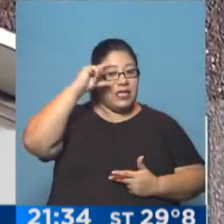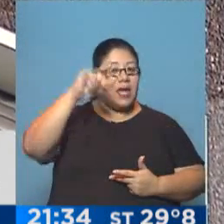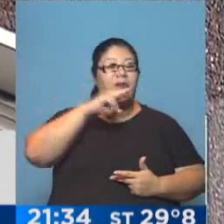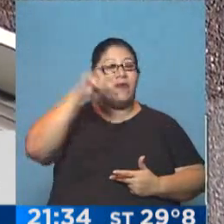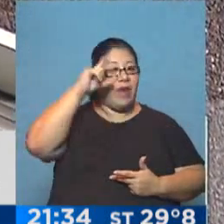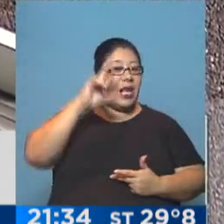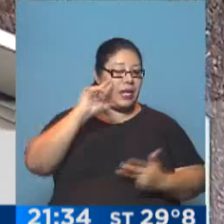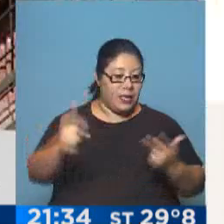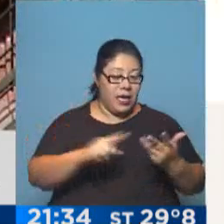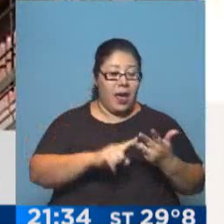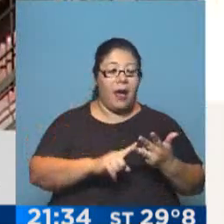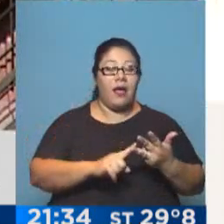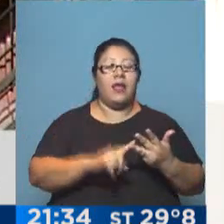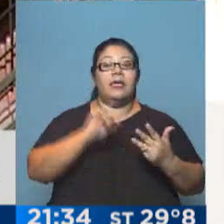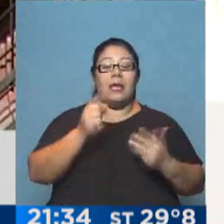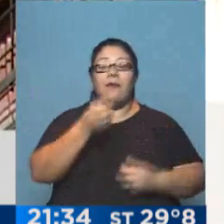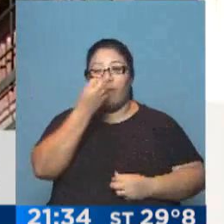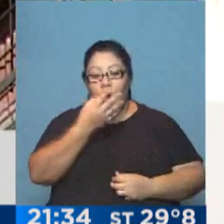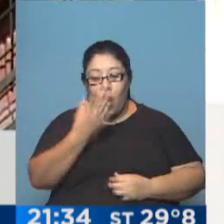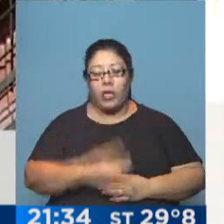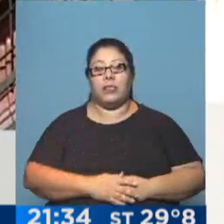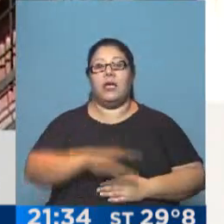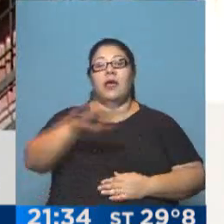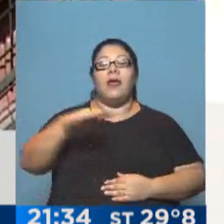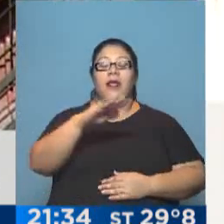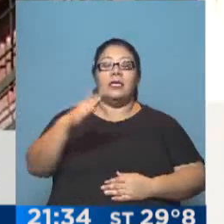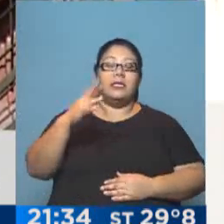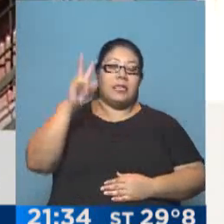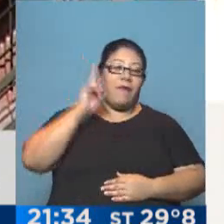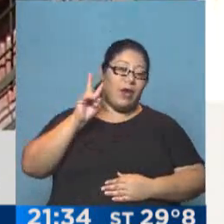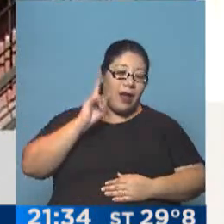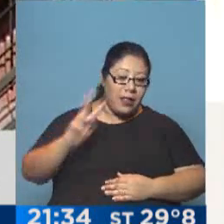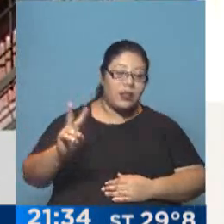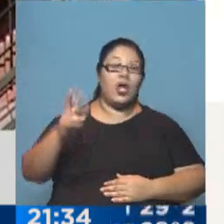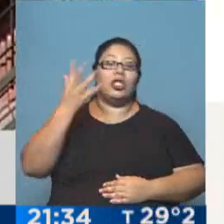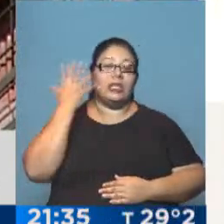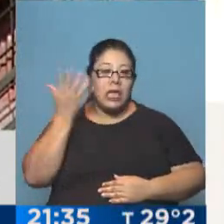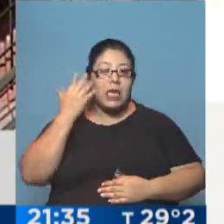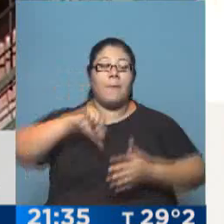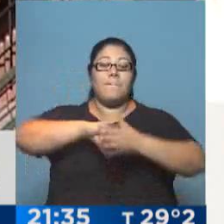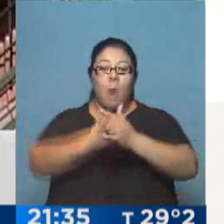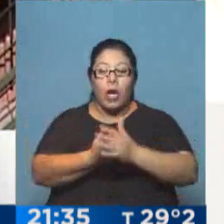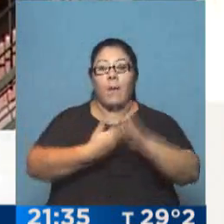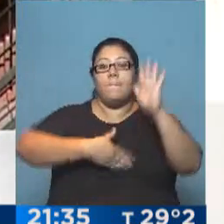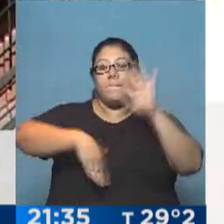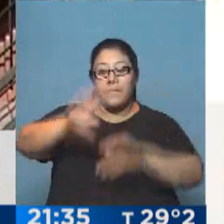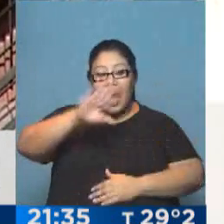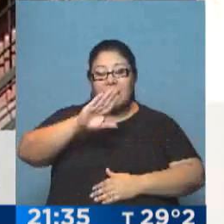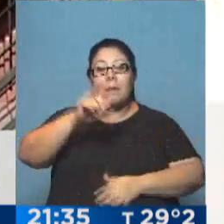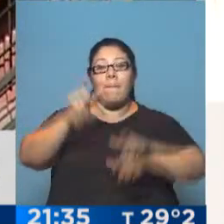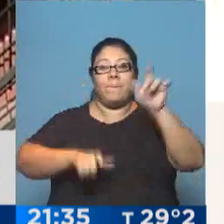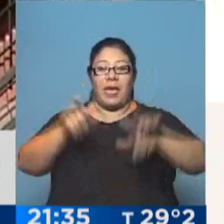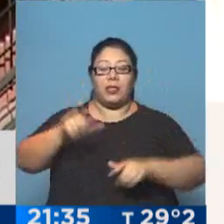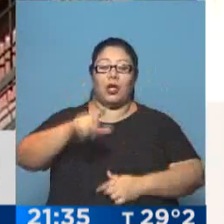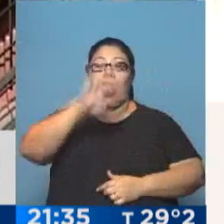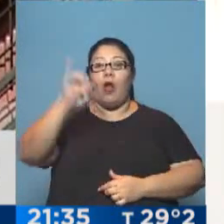tanto, Malvinas Argentinas, San Fernando, Tigre, General San Martín y Moreno fueron las localidades más afectadas en el área